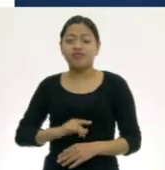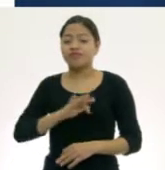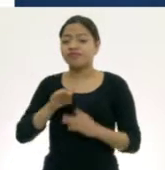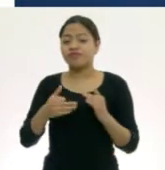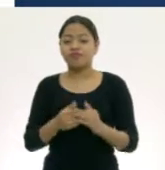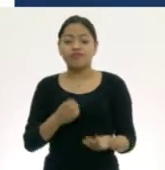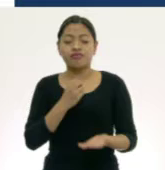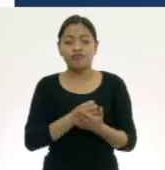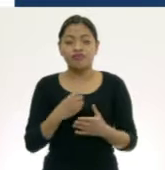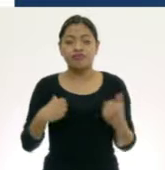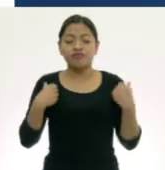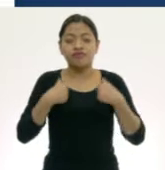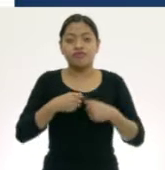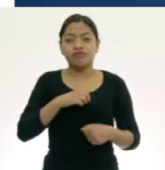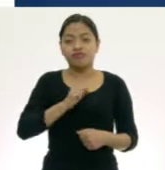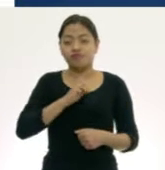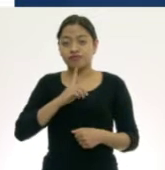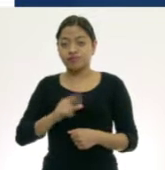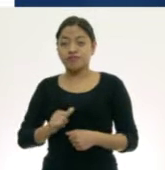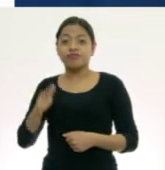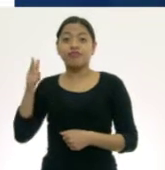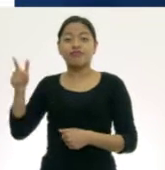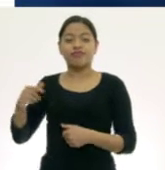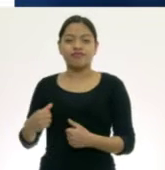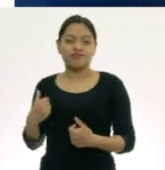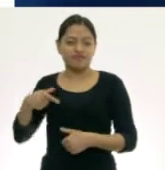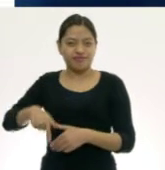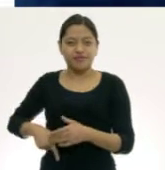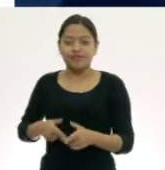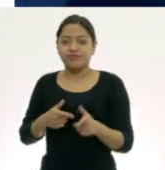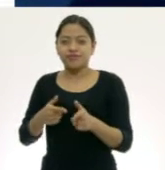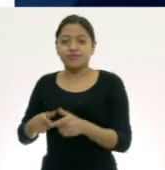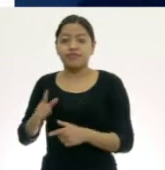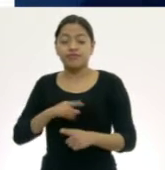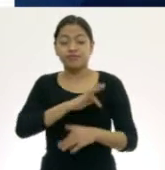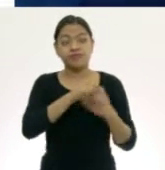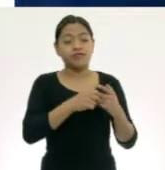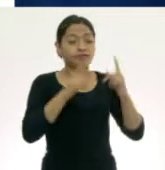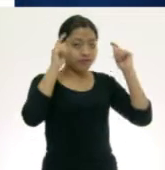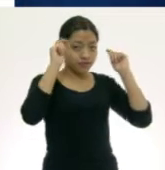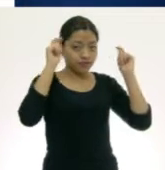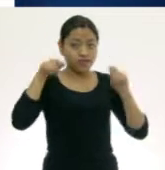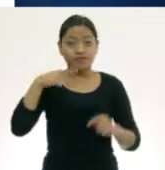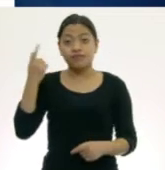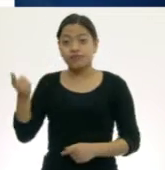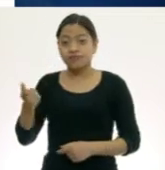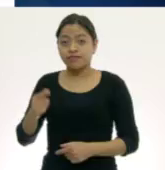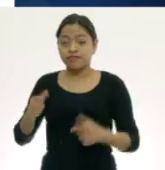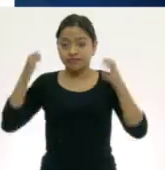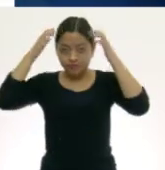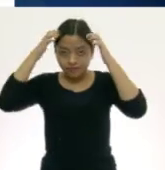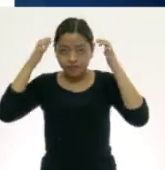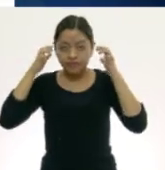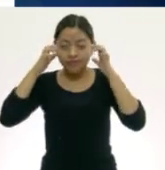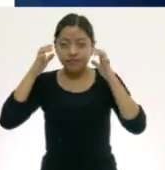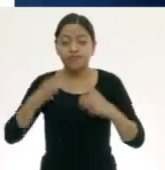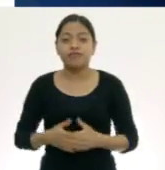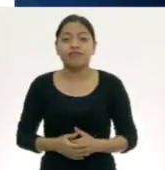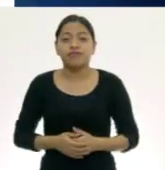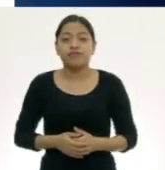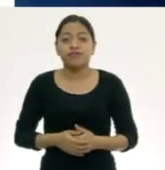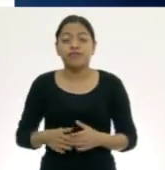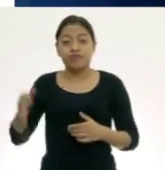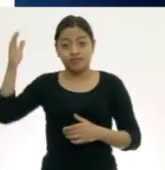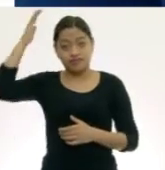seda, Rodrigo va bien armado. Todos sombreros muy ricos, Rodrigo casco afinado, y encima